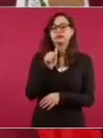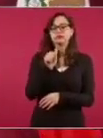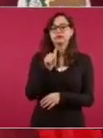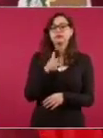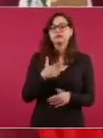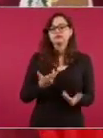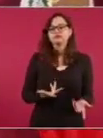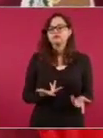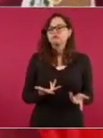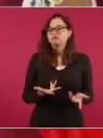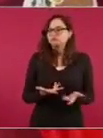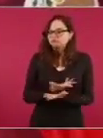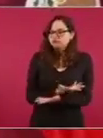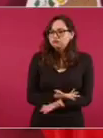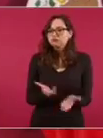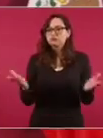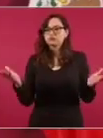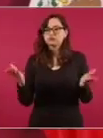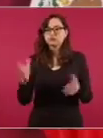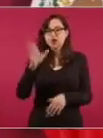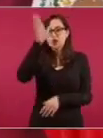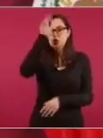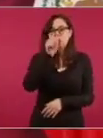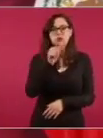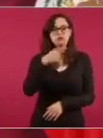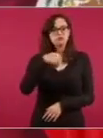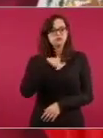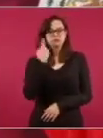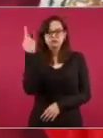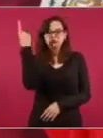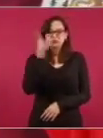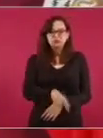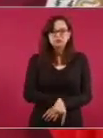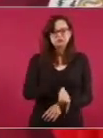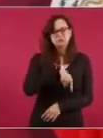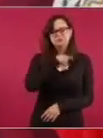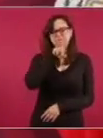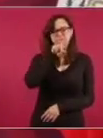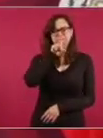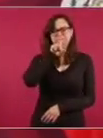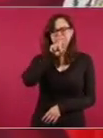Fue un acuerdo. No hay